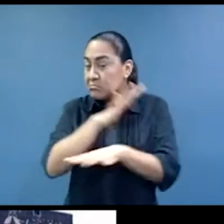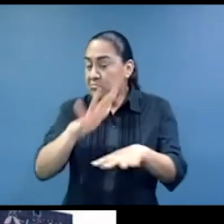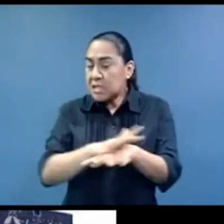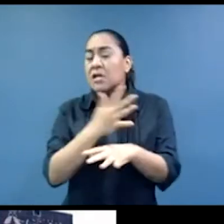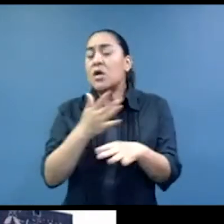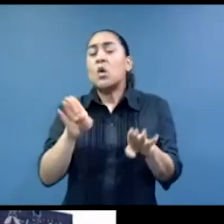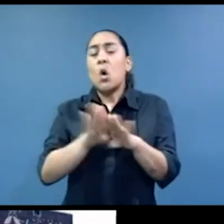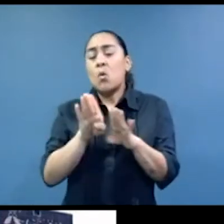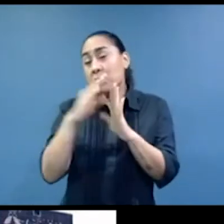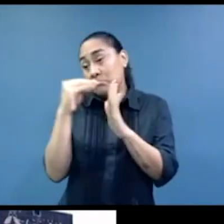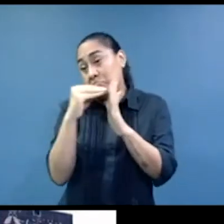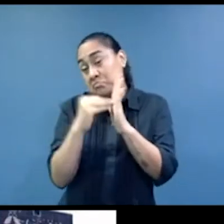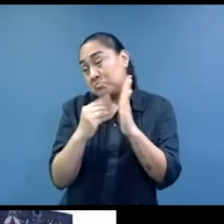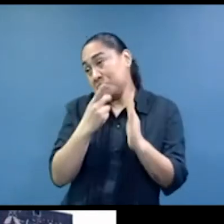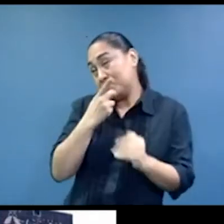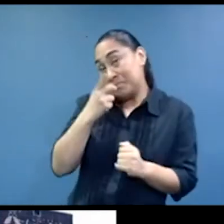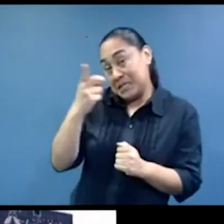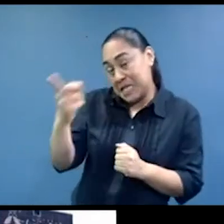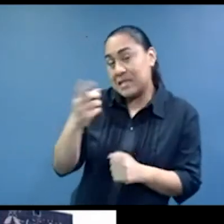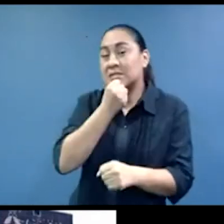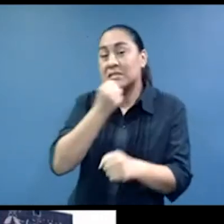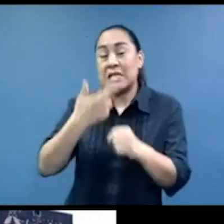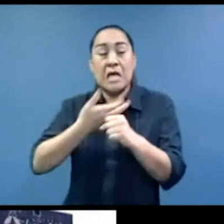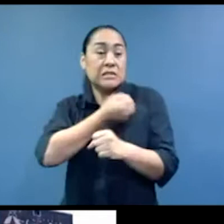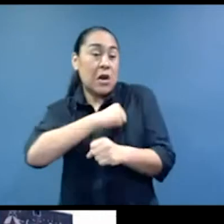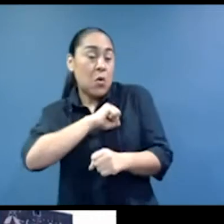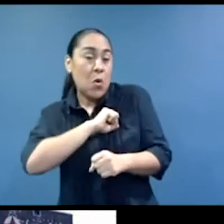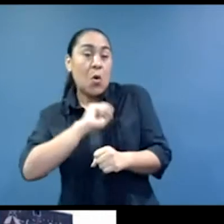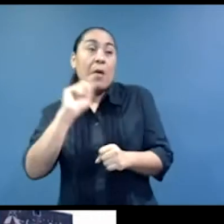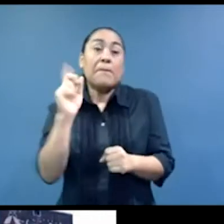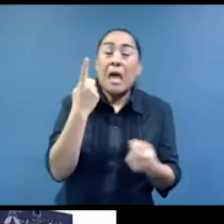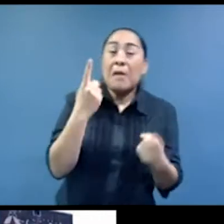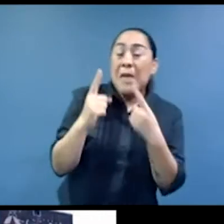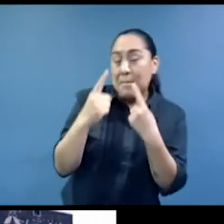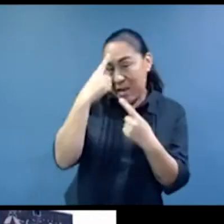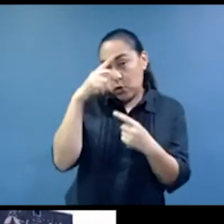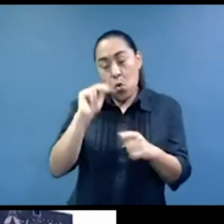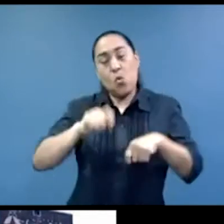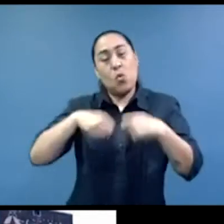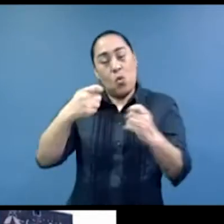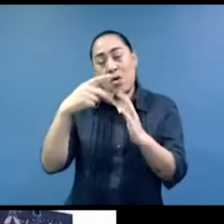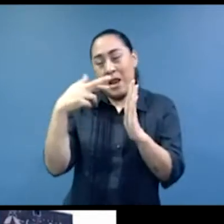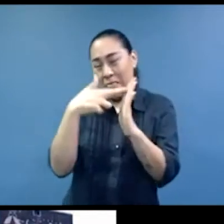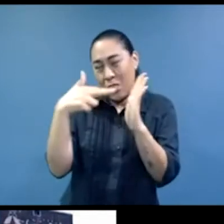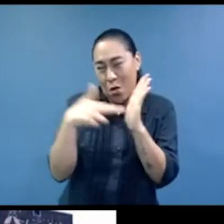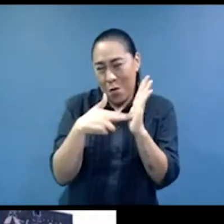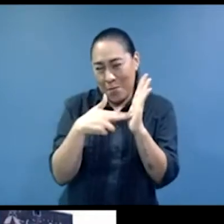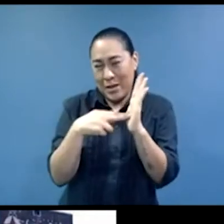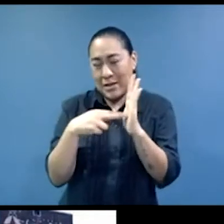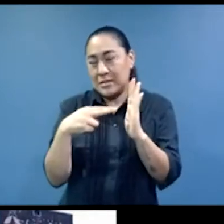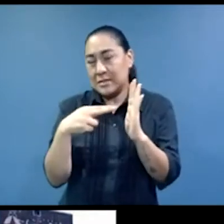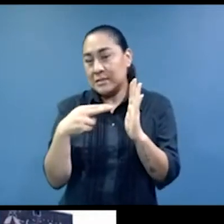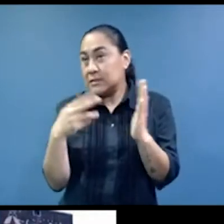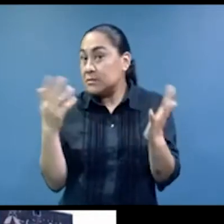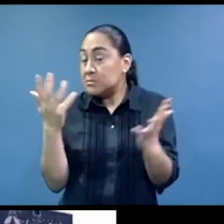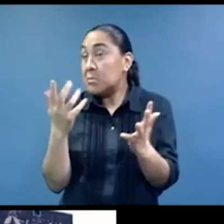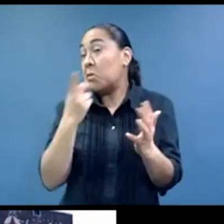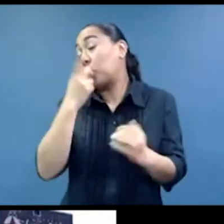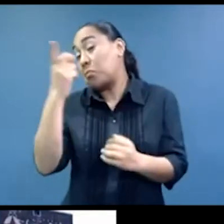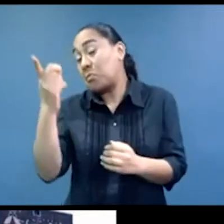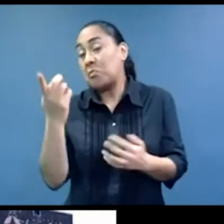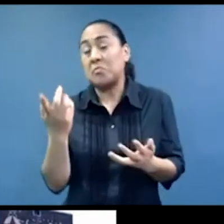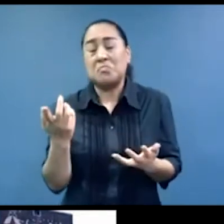justificaciones, al menos jurídicas, que ha dado la Secretaría de Salud para no sacar una norma en el tema, pues son